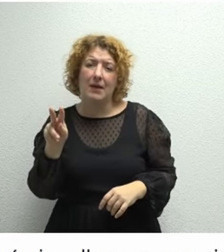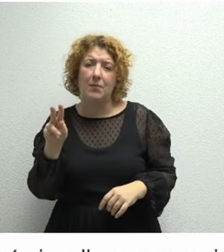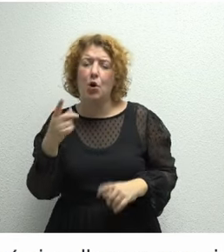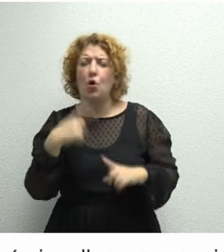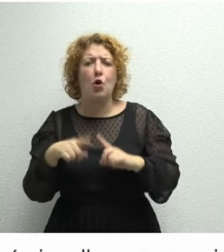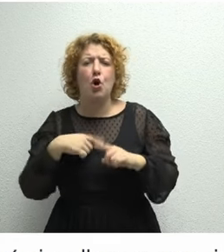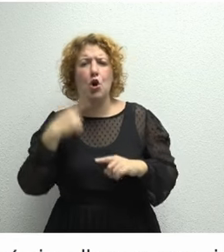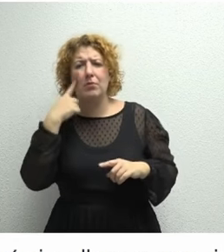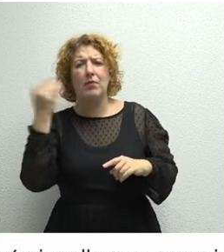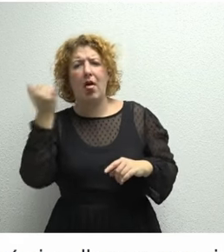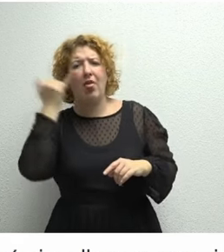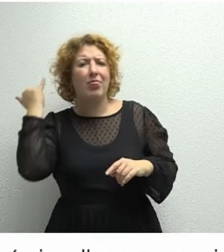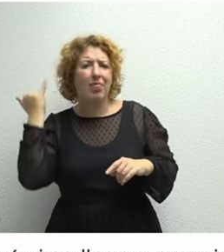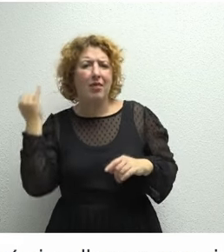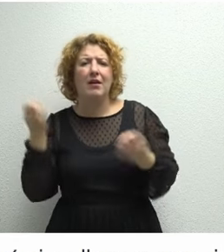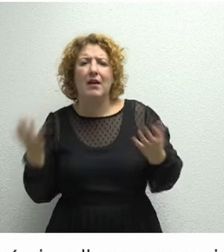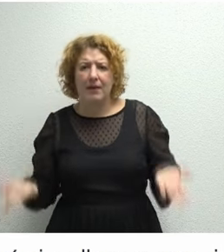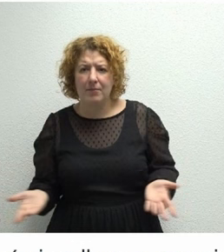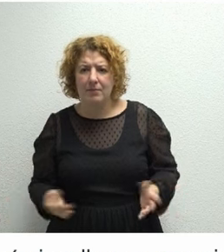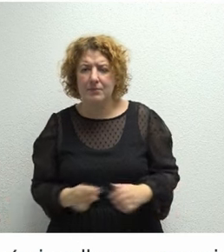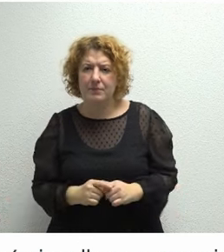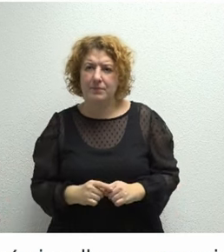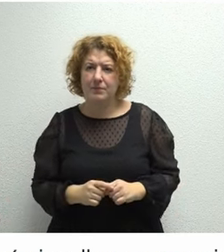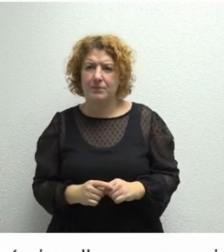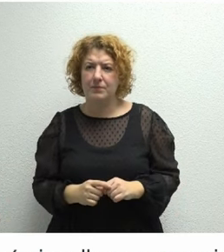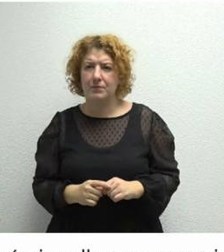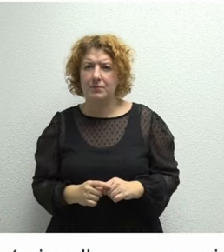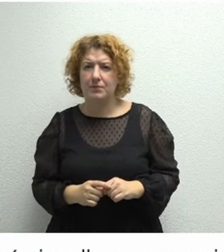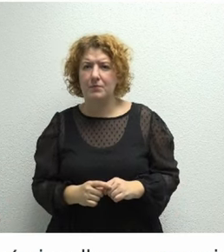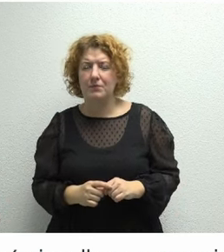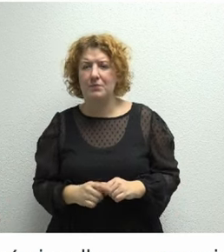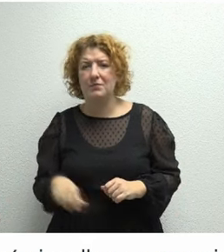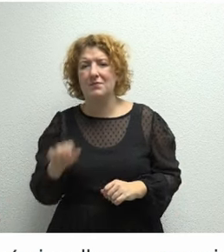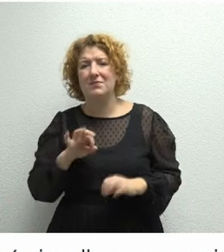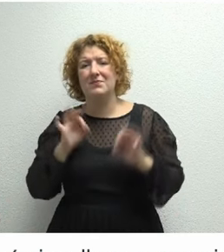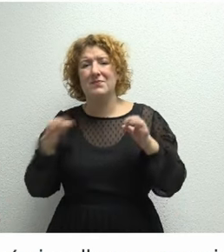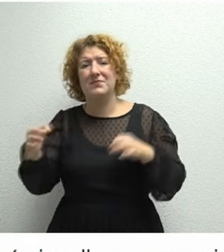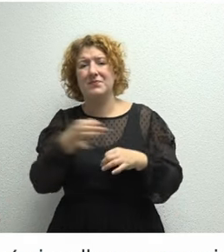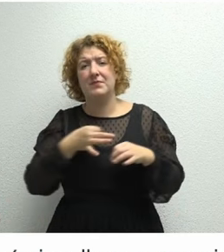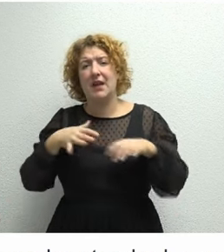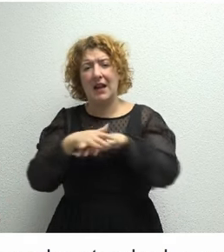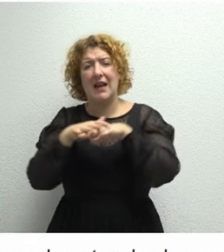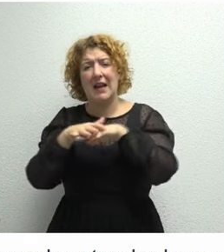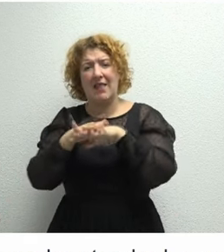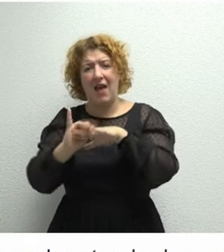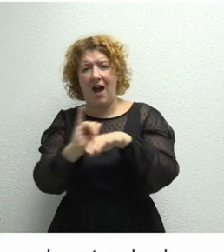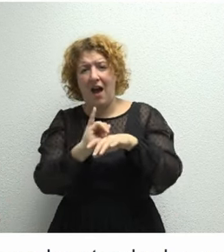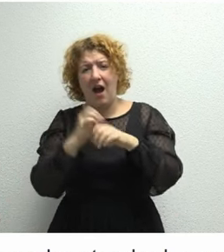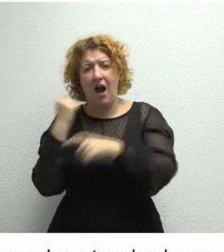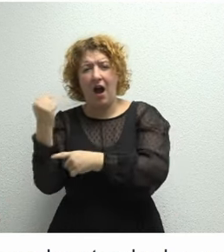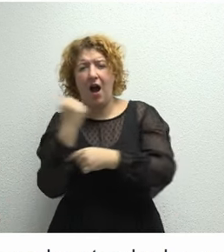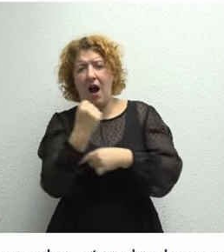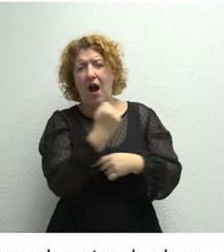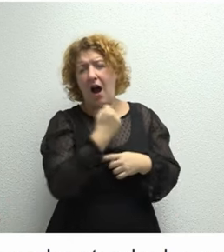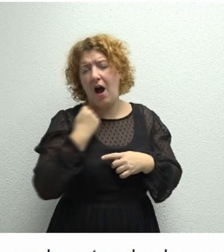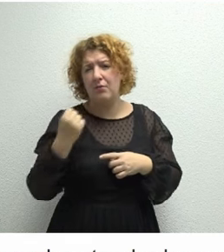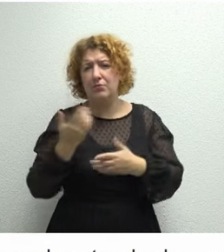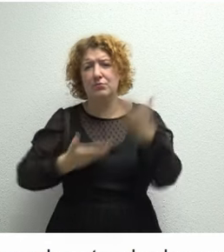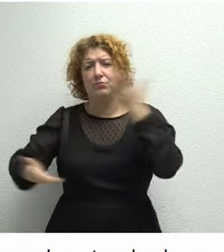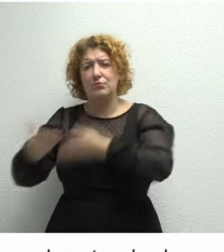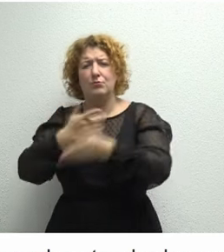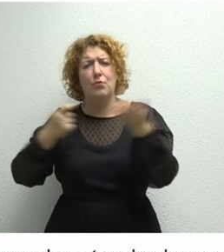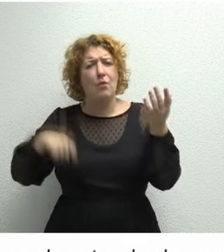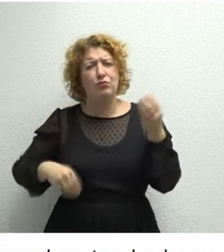que no se ve pues bueno ahora mismo tenemos toda esa red insular de apoyos que se están dando a la persona que hay muy buenos